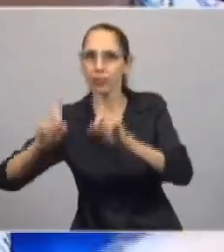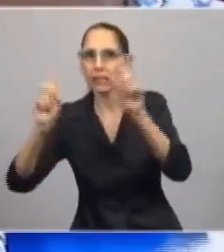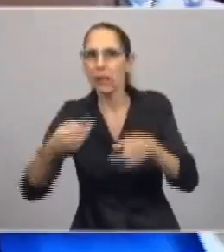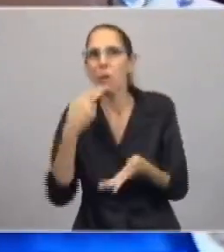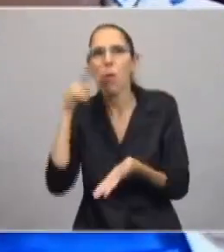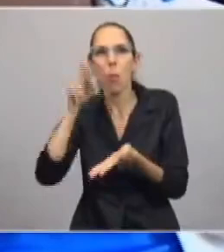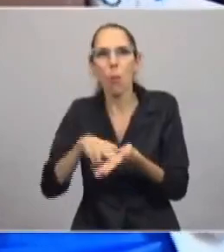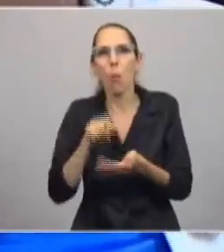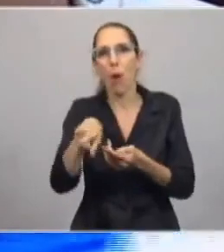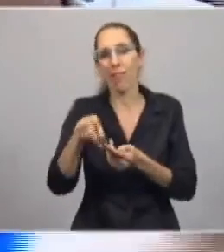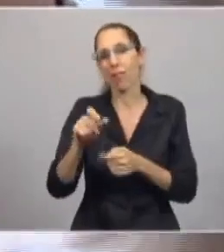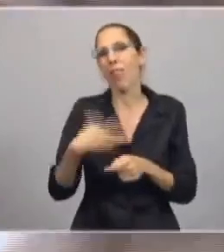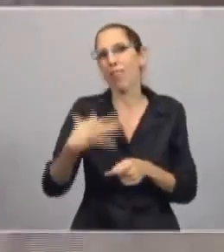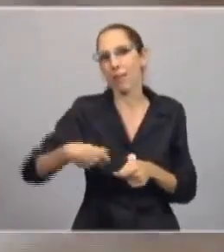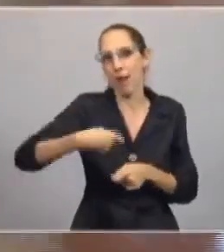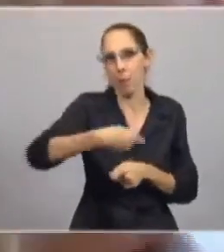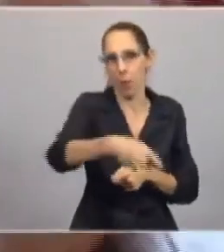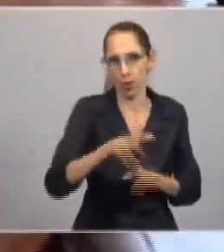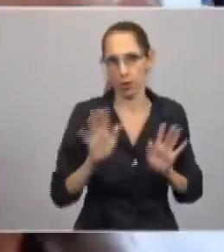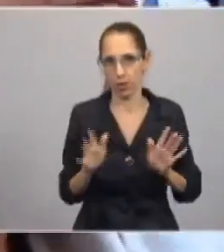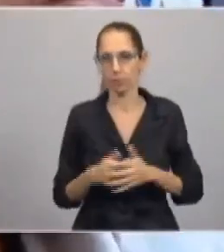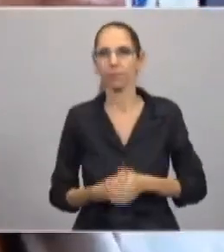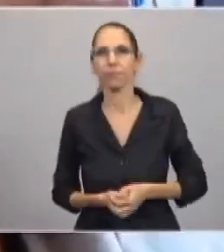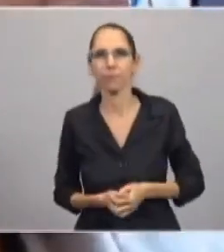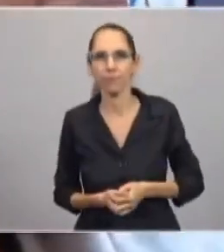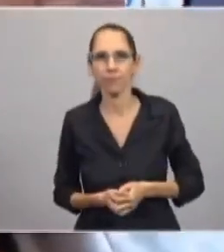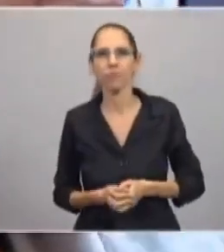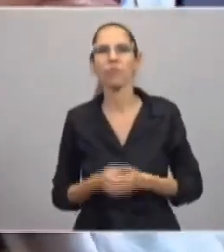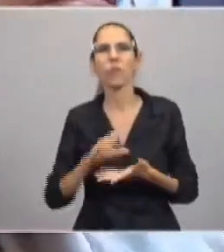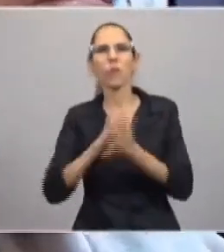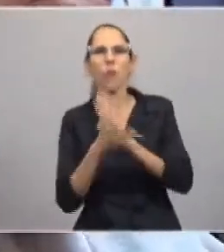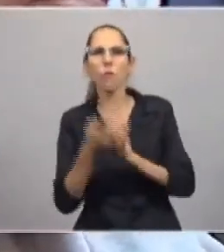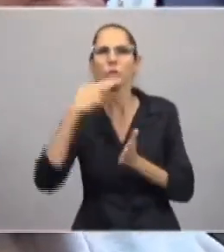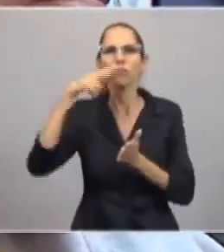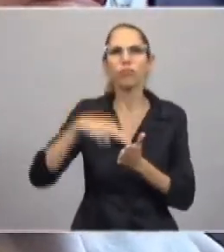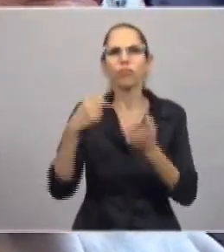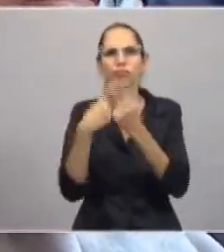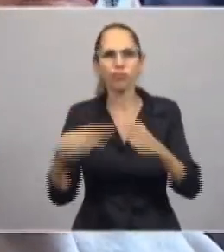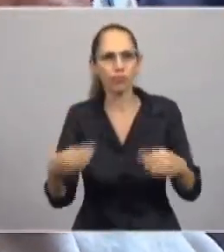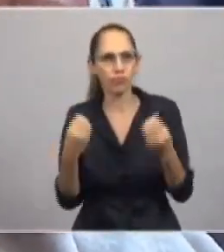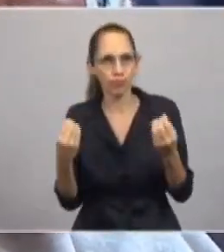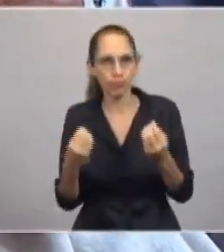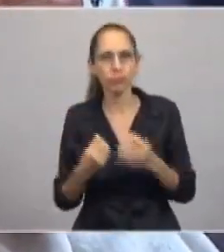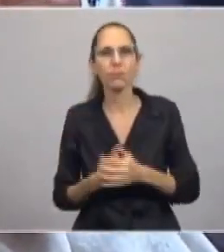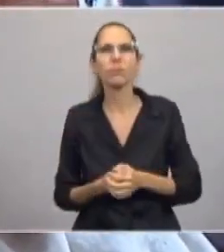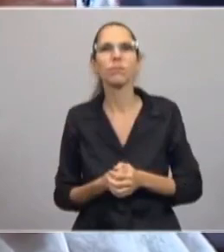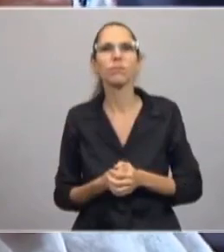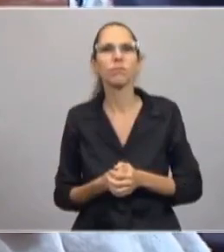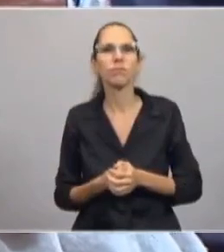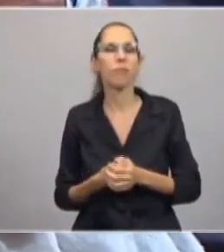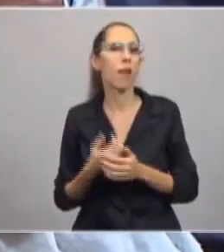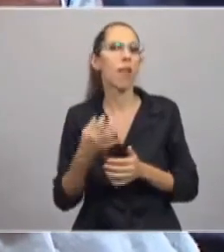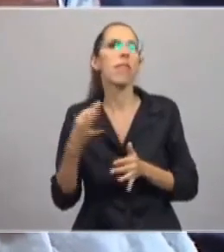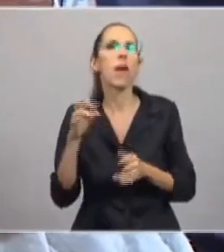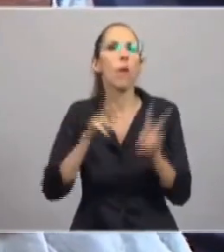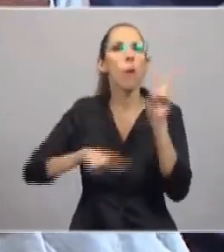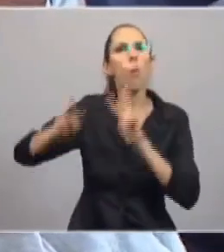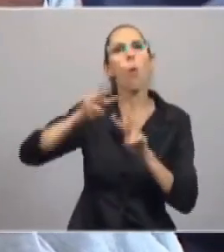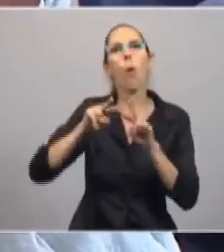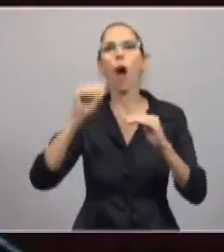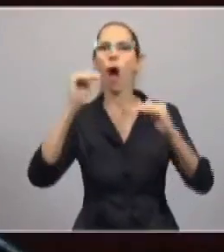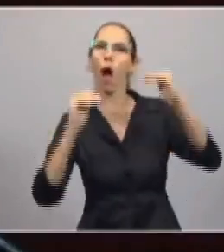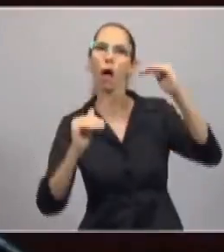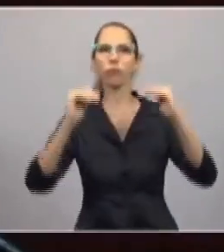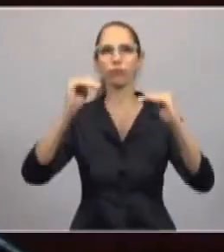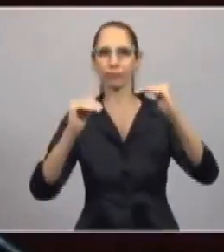impuestos patrimoniales. El sistema impositivo tiene que ser cada vez más justo.